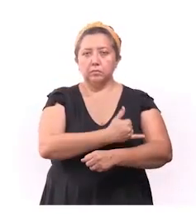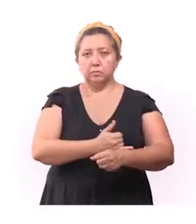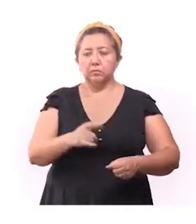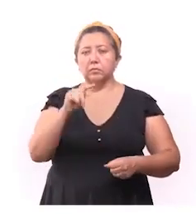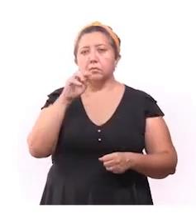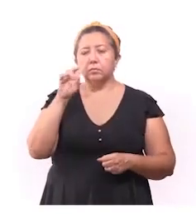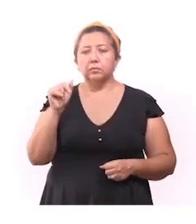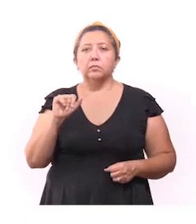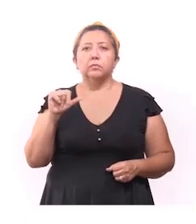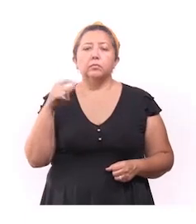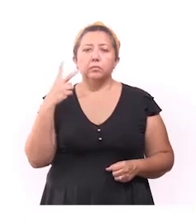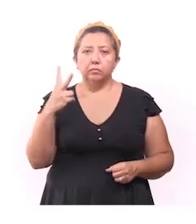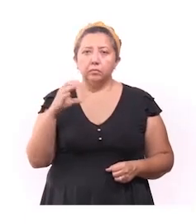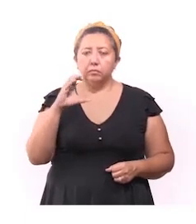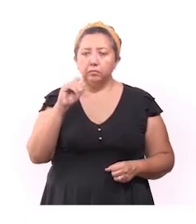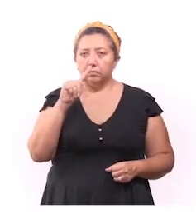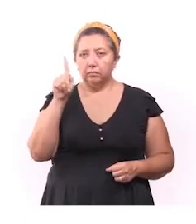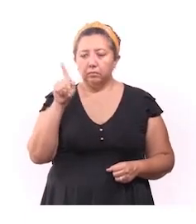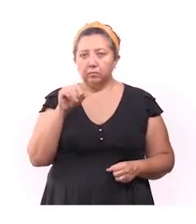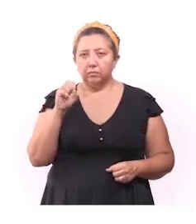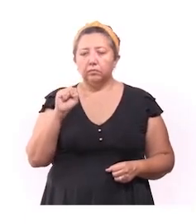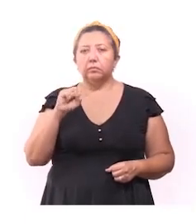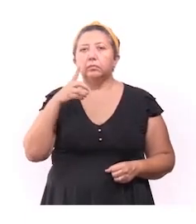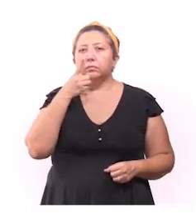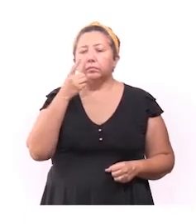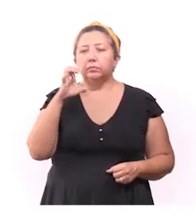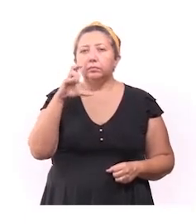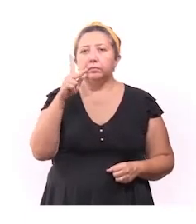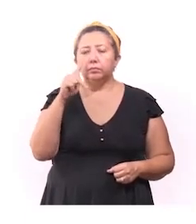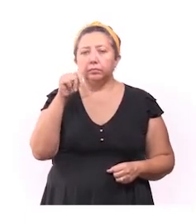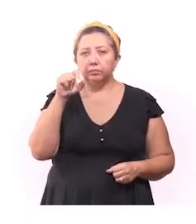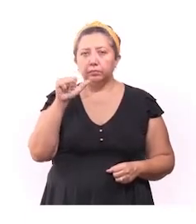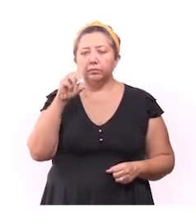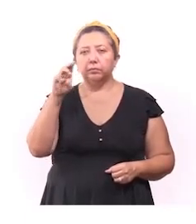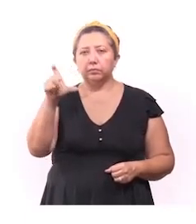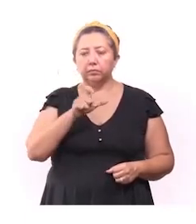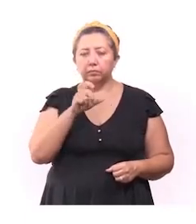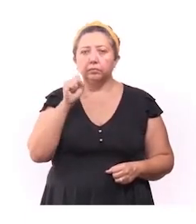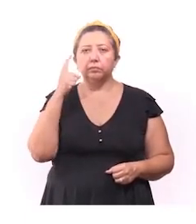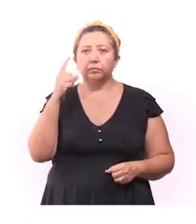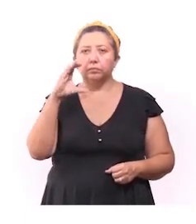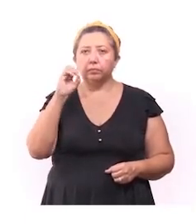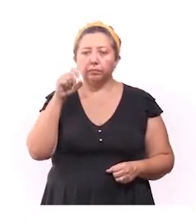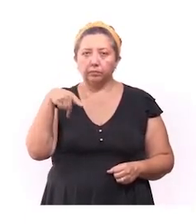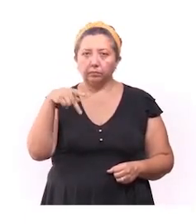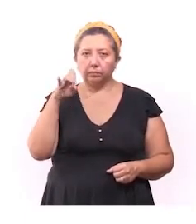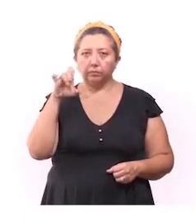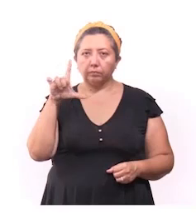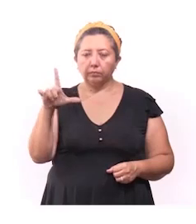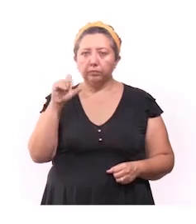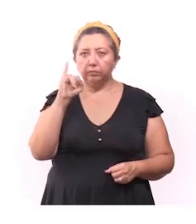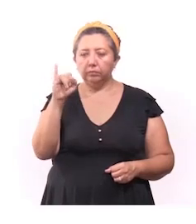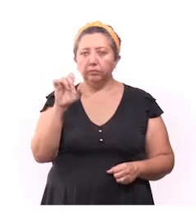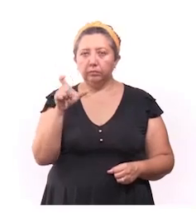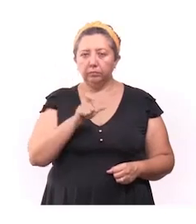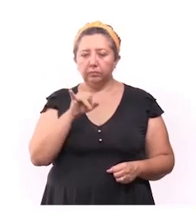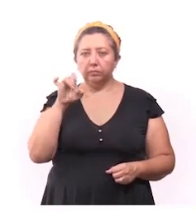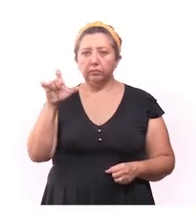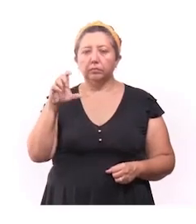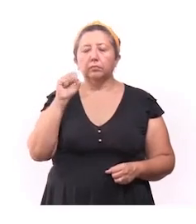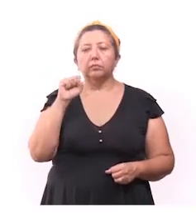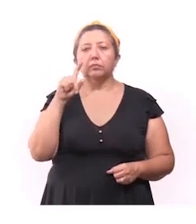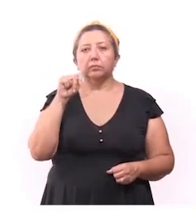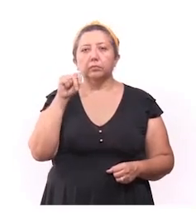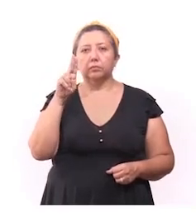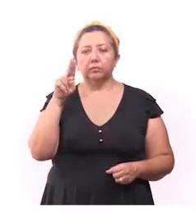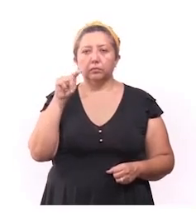Tizimín, 2 en Acanqué, Buxots, Chichimilá, Espita y Maxcanú, 1 en Concal, Jalachó, Ixil, Santa Elena,